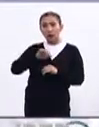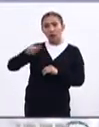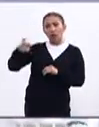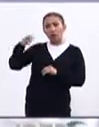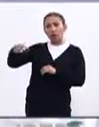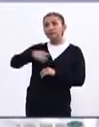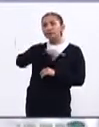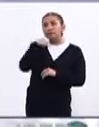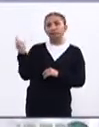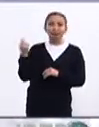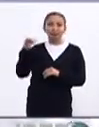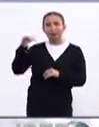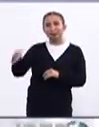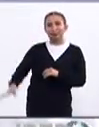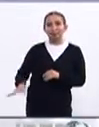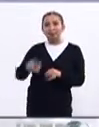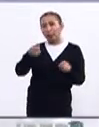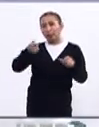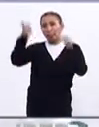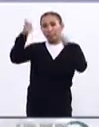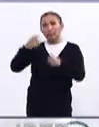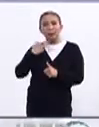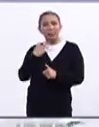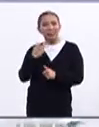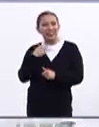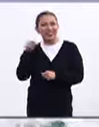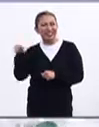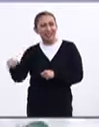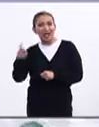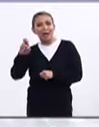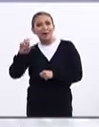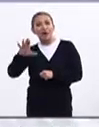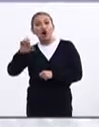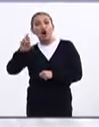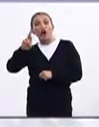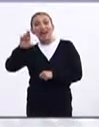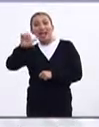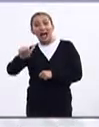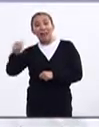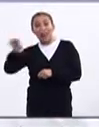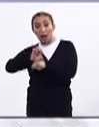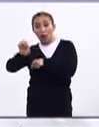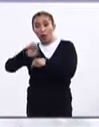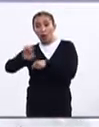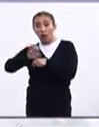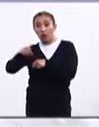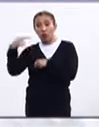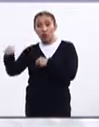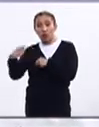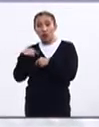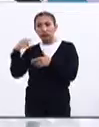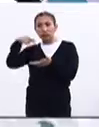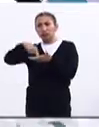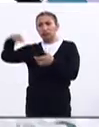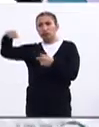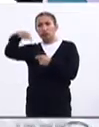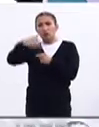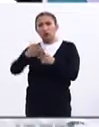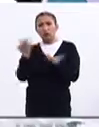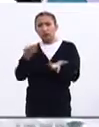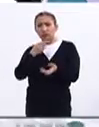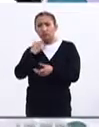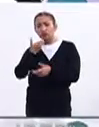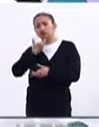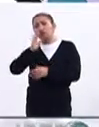la derrota y prácticamente destierro político de Rafael Correa de Ecuador, con una presidencia muy